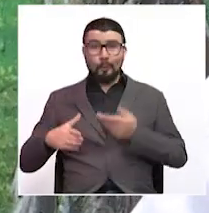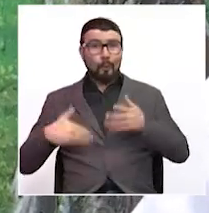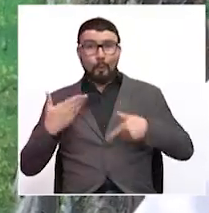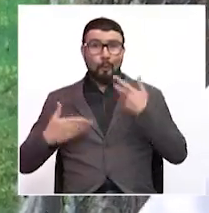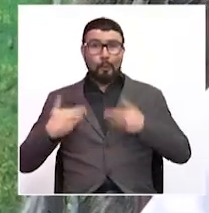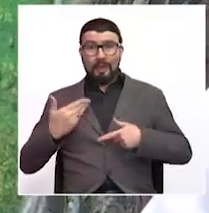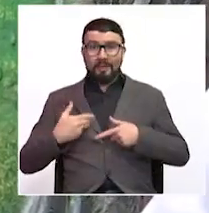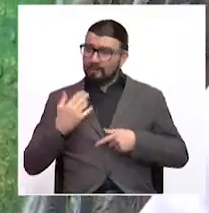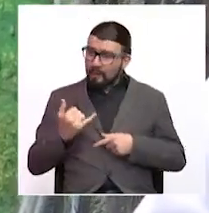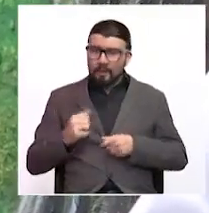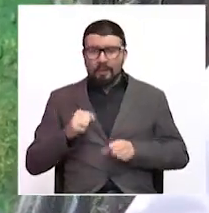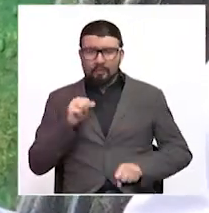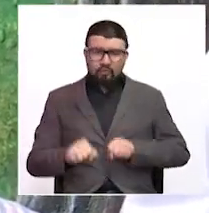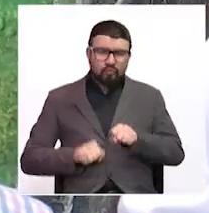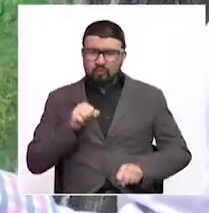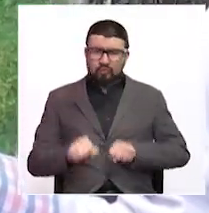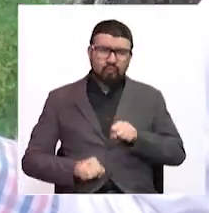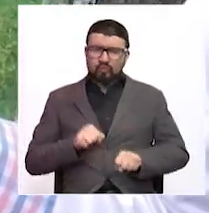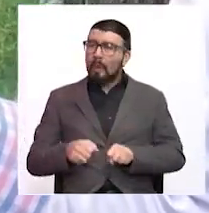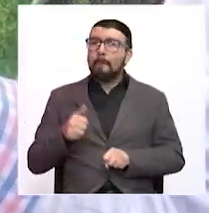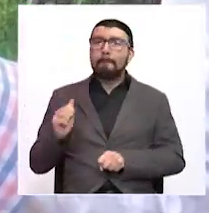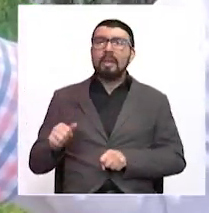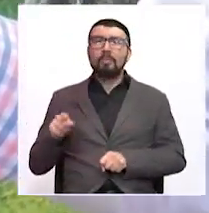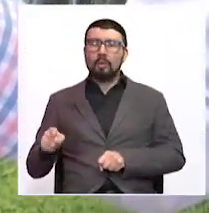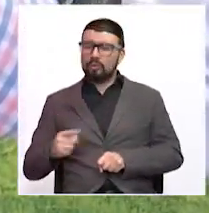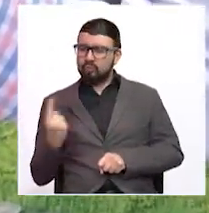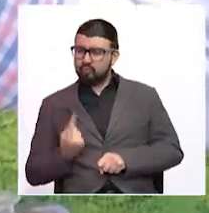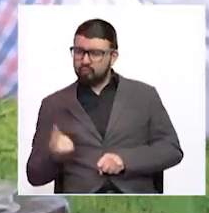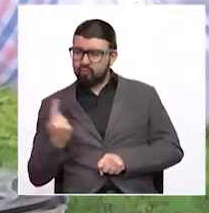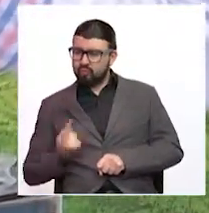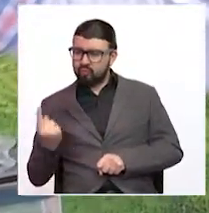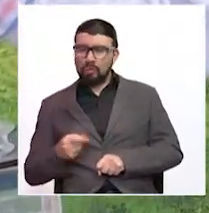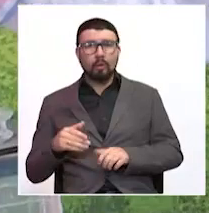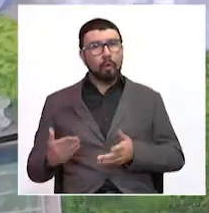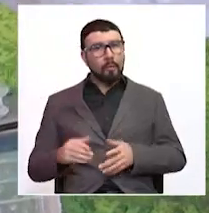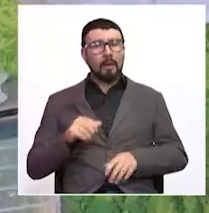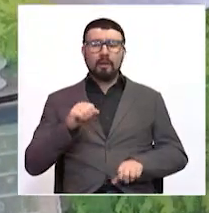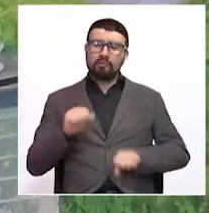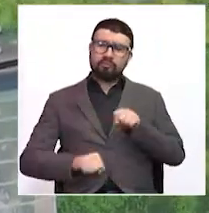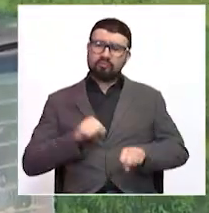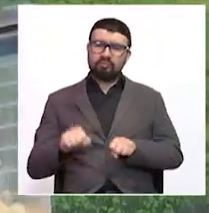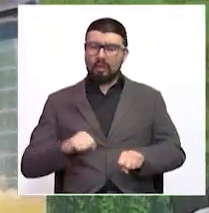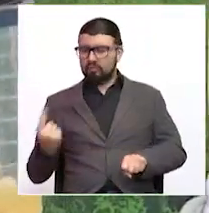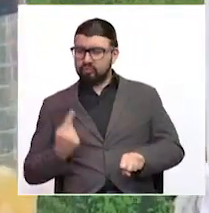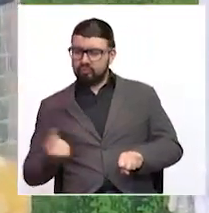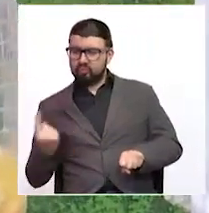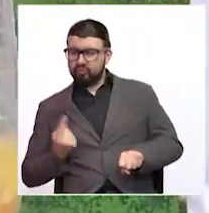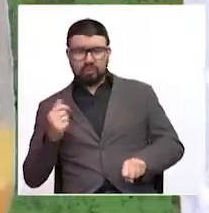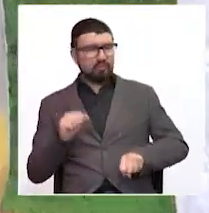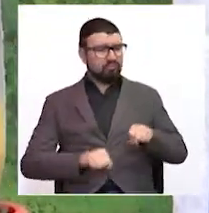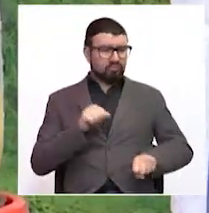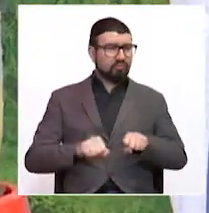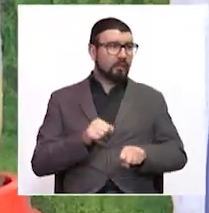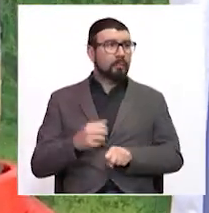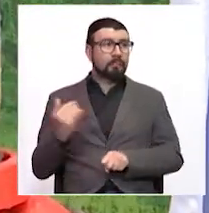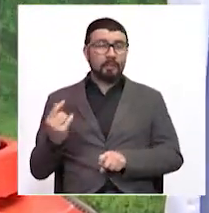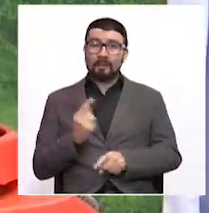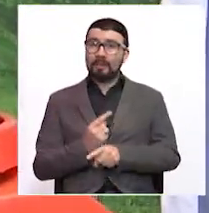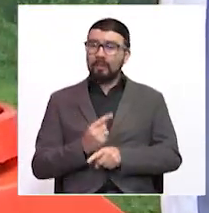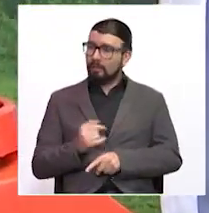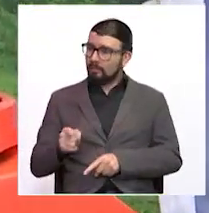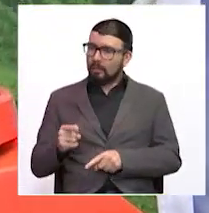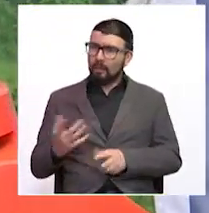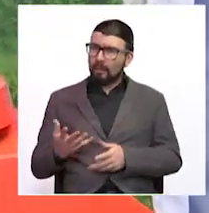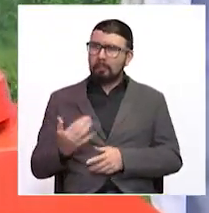produzca en sus juegos a través de la fitoterapia o la frutoterapia que esa parte